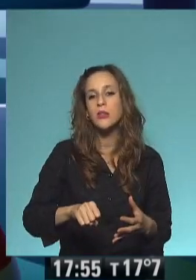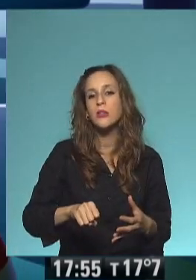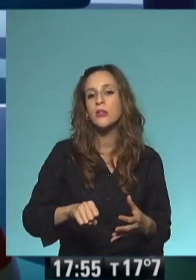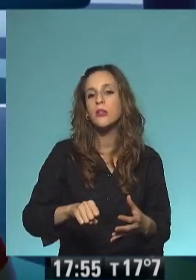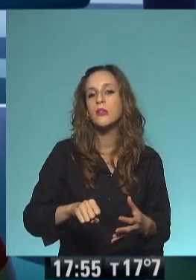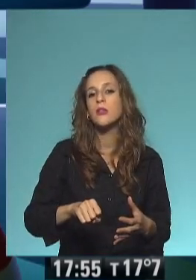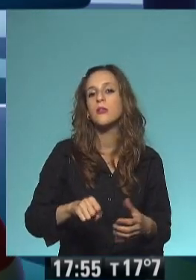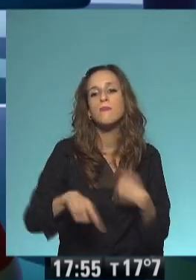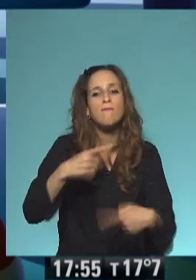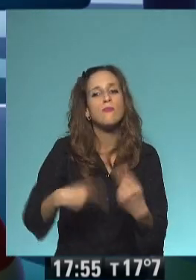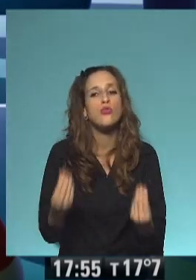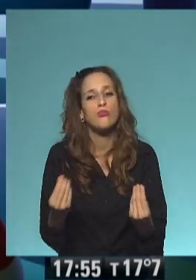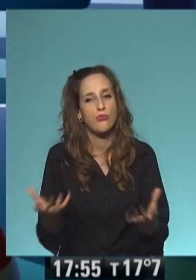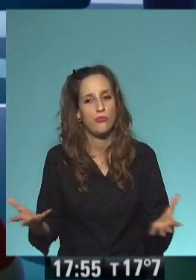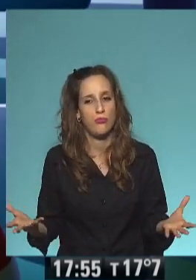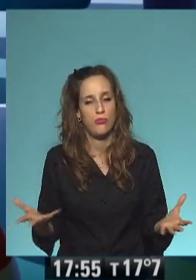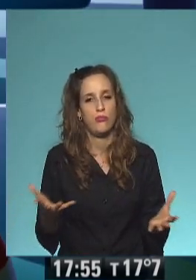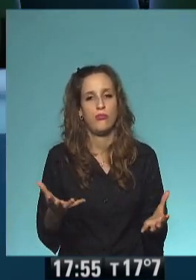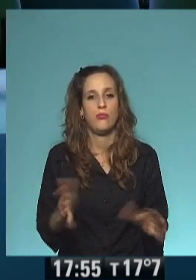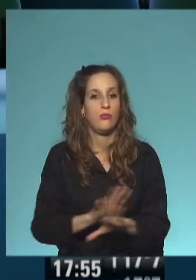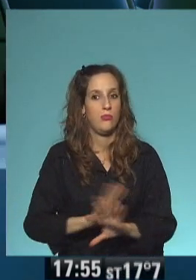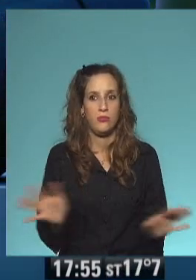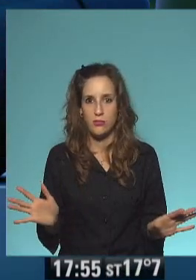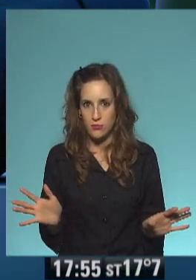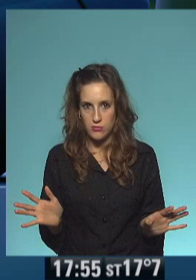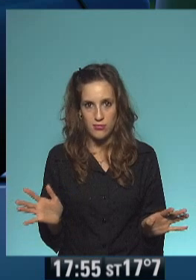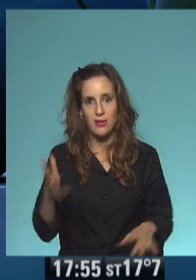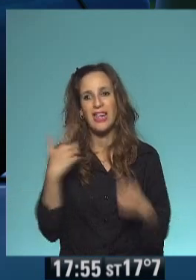sí. Ya les conté cómo llegamos hasta acá.